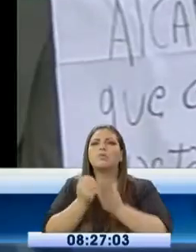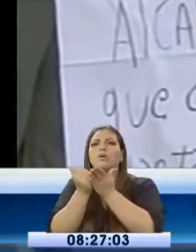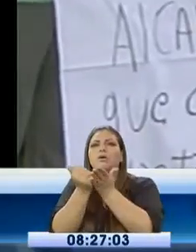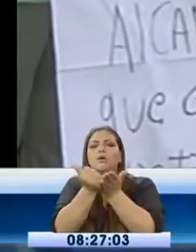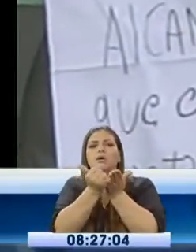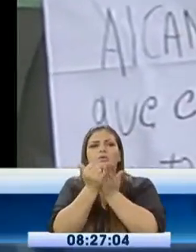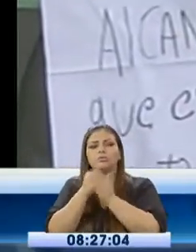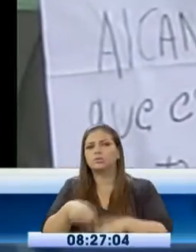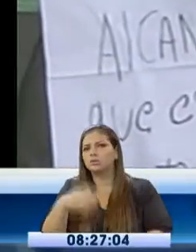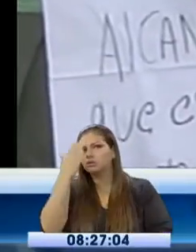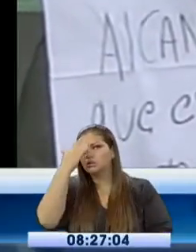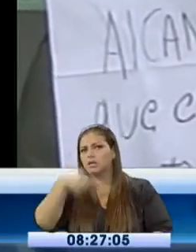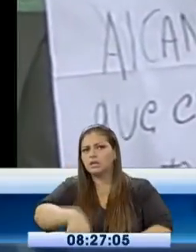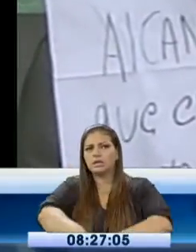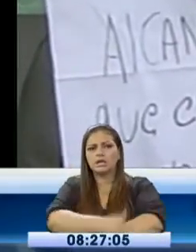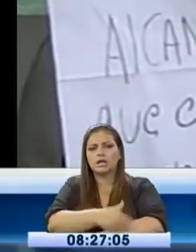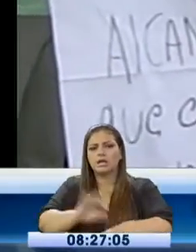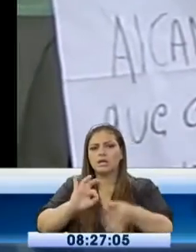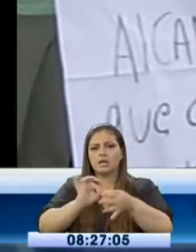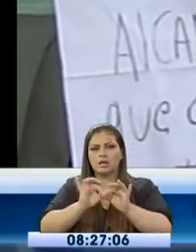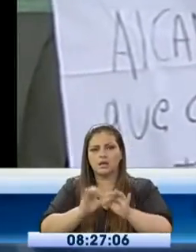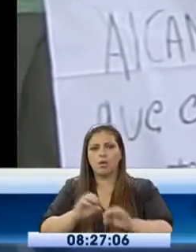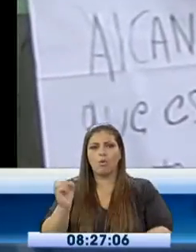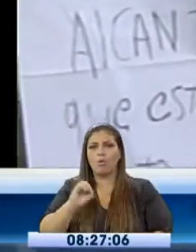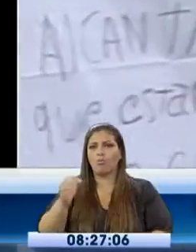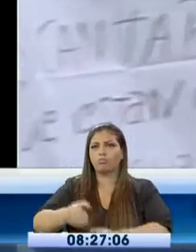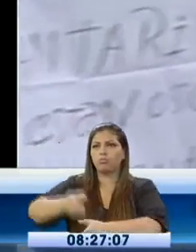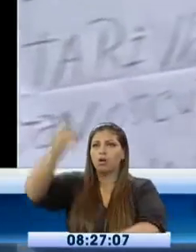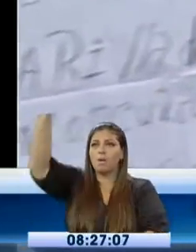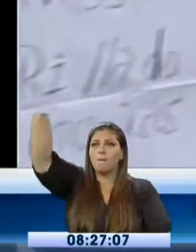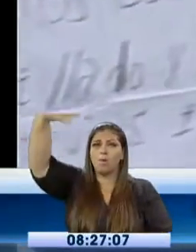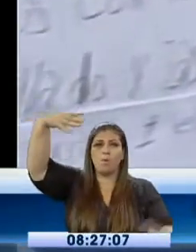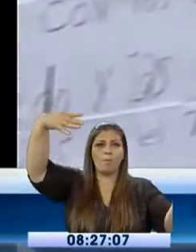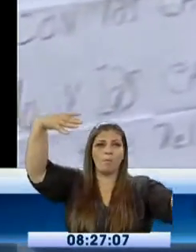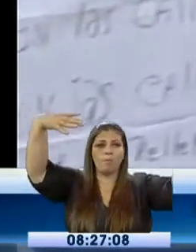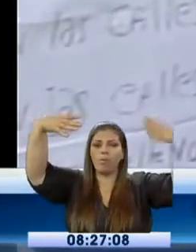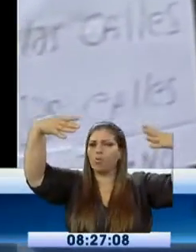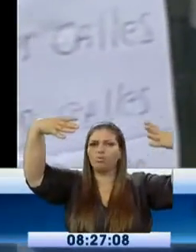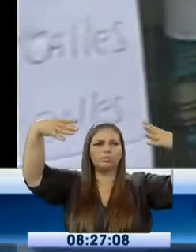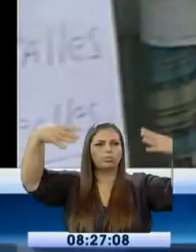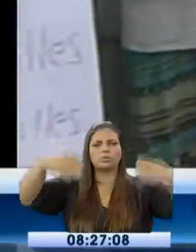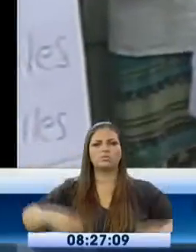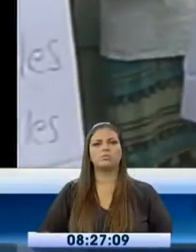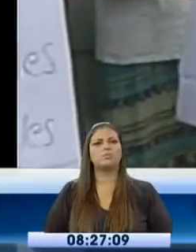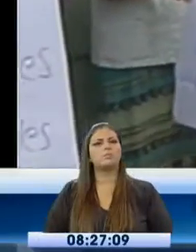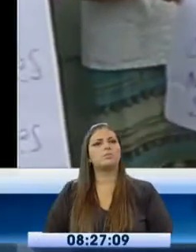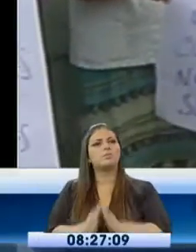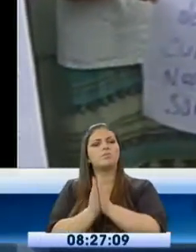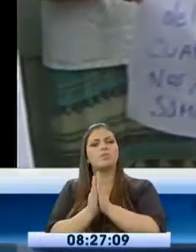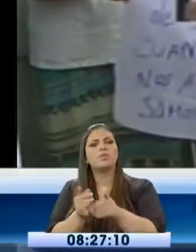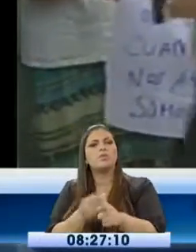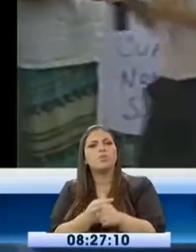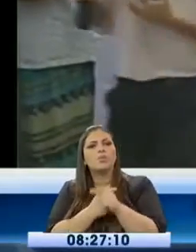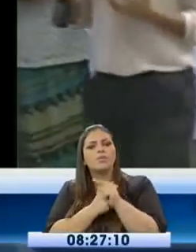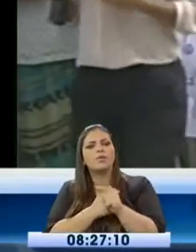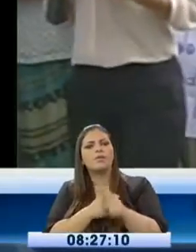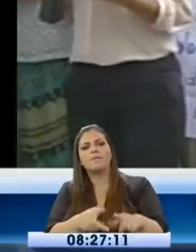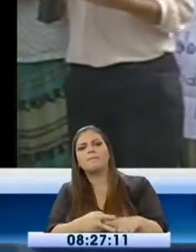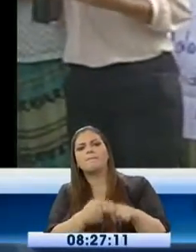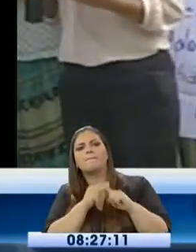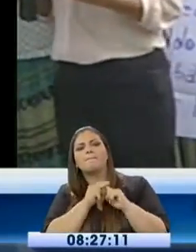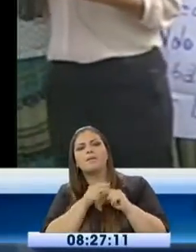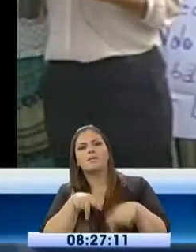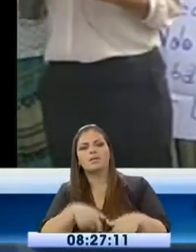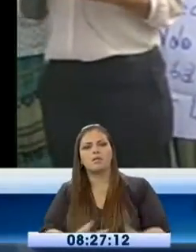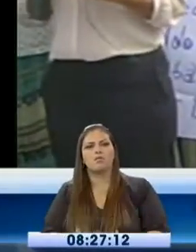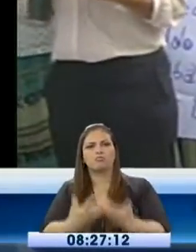el relleno. Acá también solicitan al señor alcalde, urgente las maquinarias, solicitan las maquinarias.